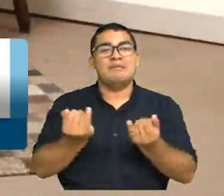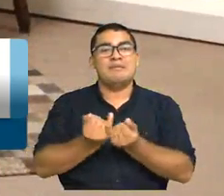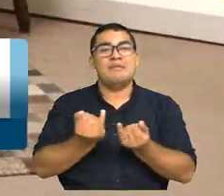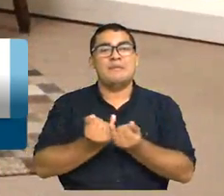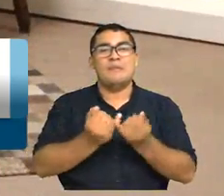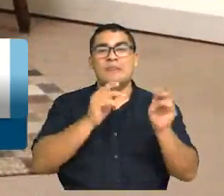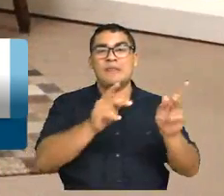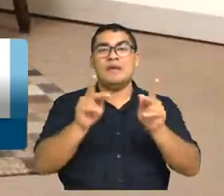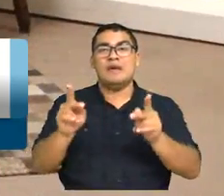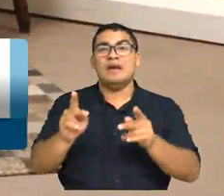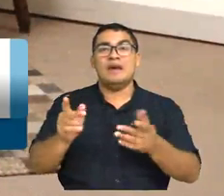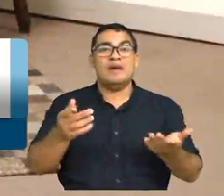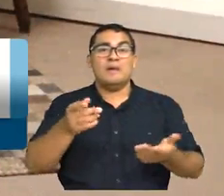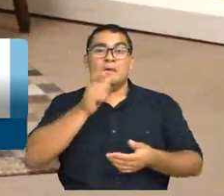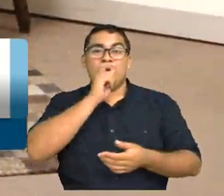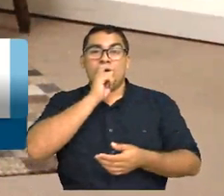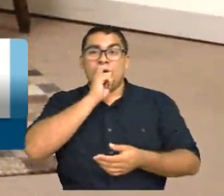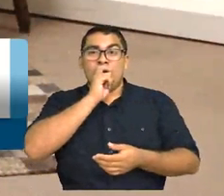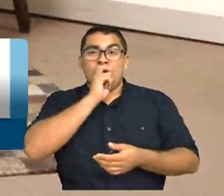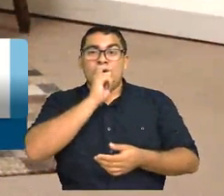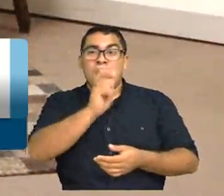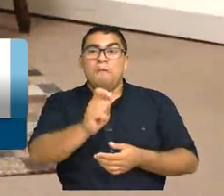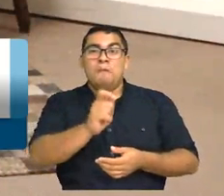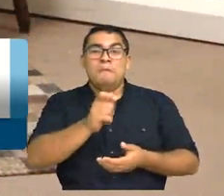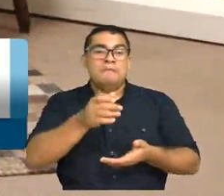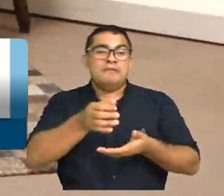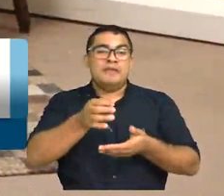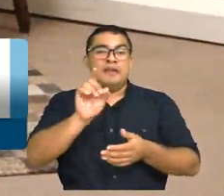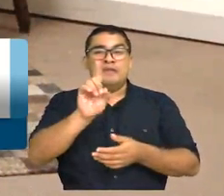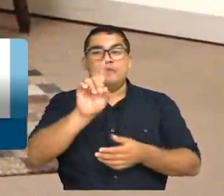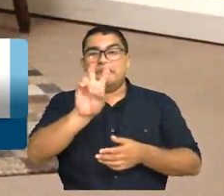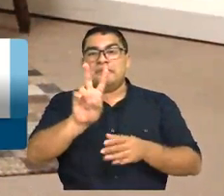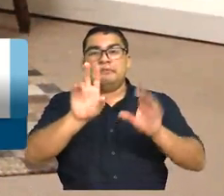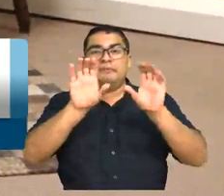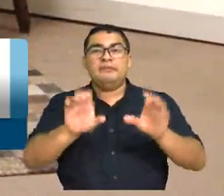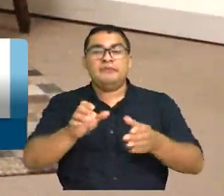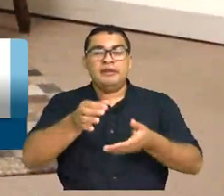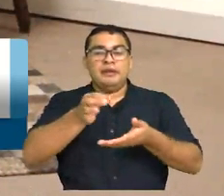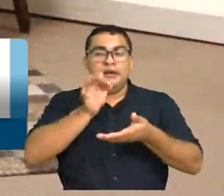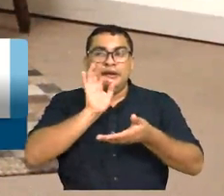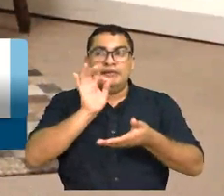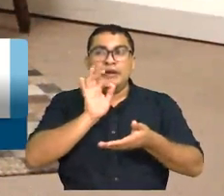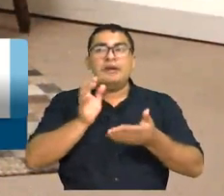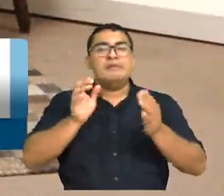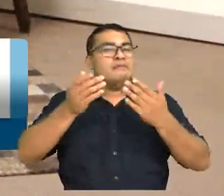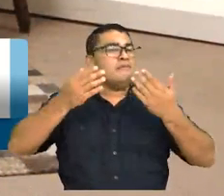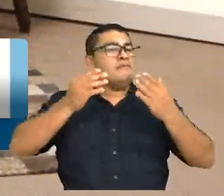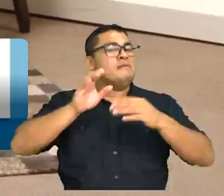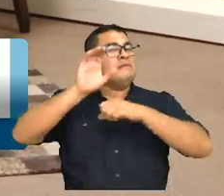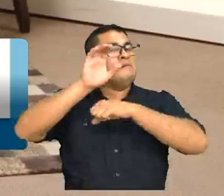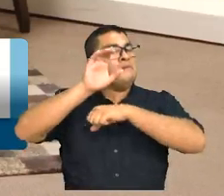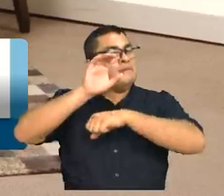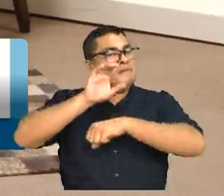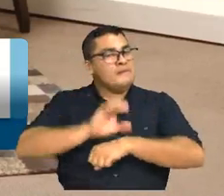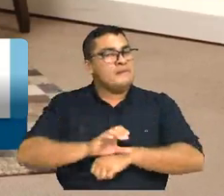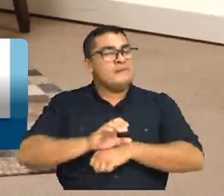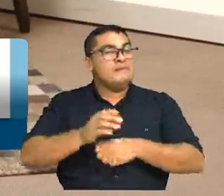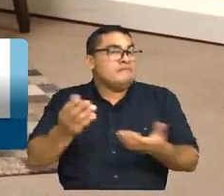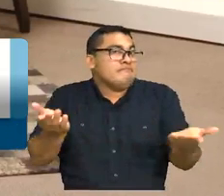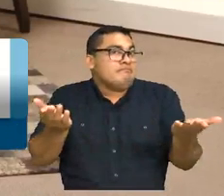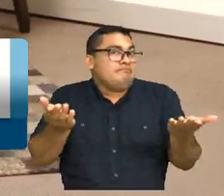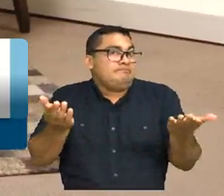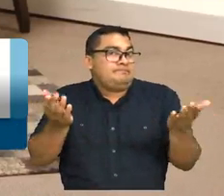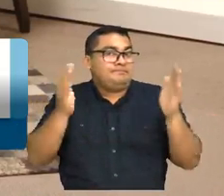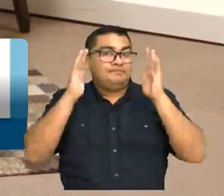bebidas, doctor. Hay personas que incluso beben café a mediodía. O sea, sí, es muy común. Es una costumbre que no se sabe por qué, ¿eh?